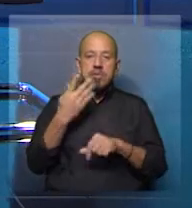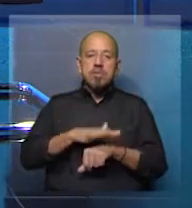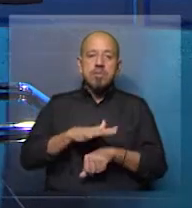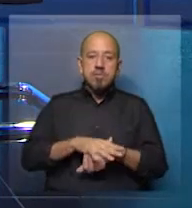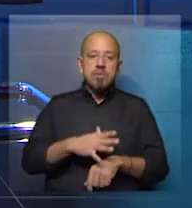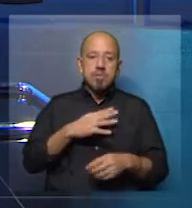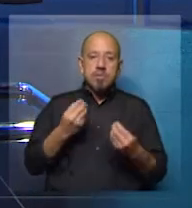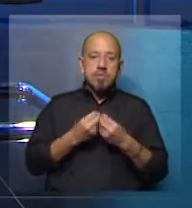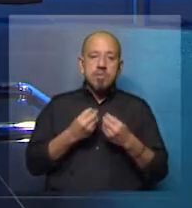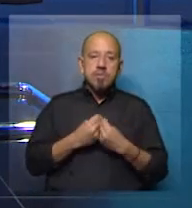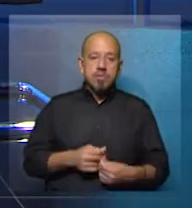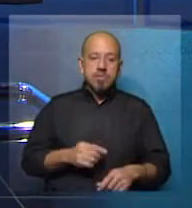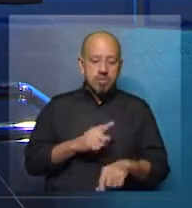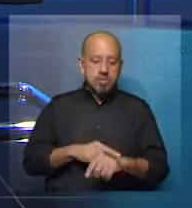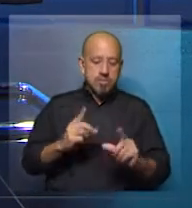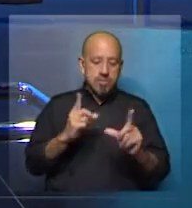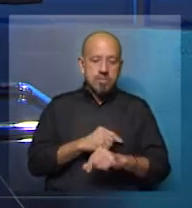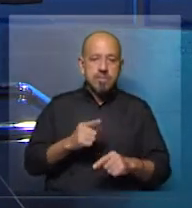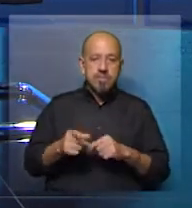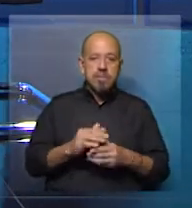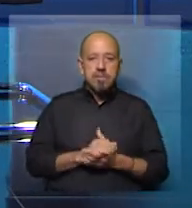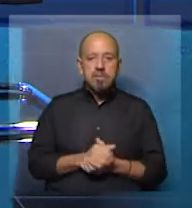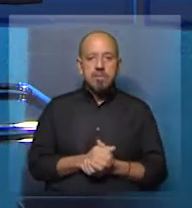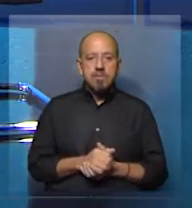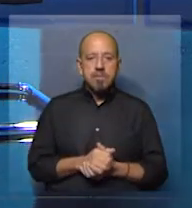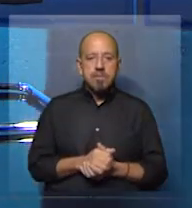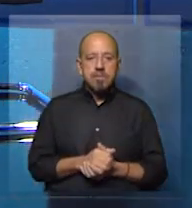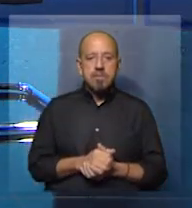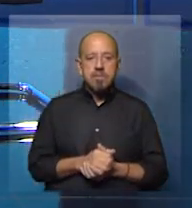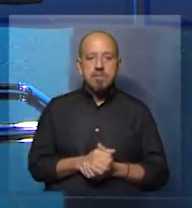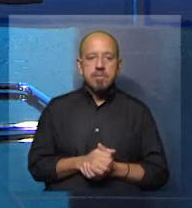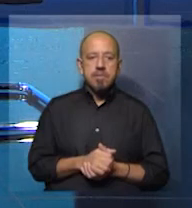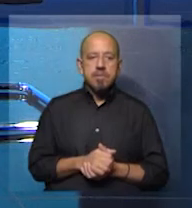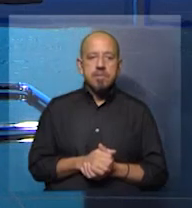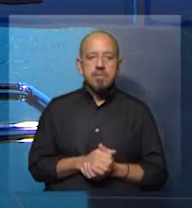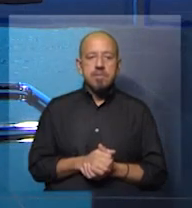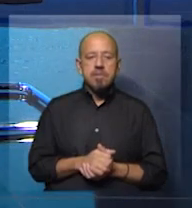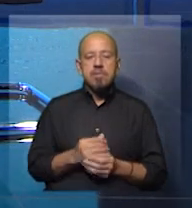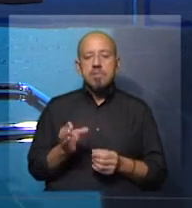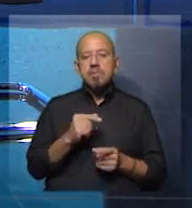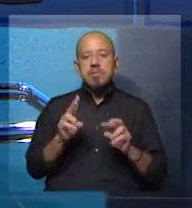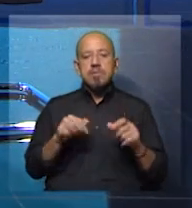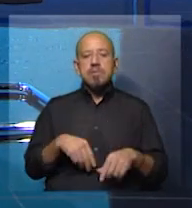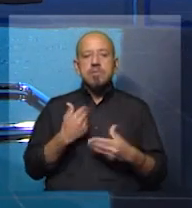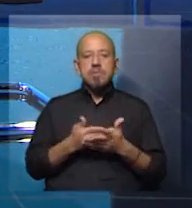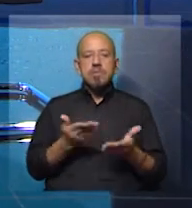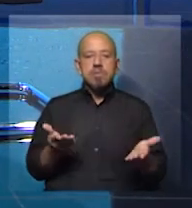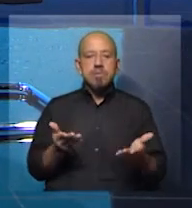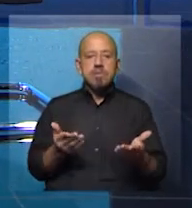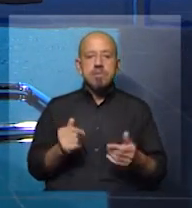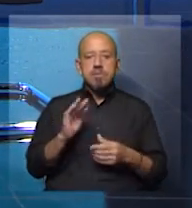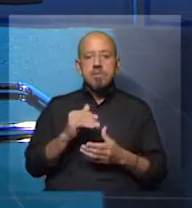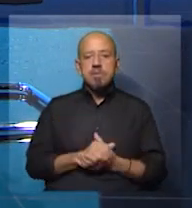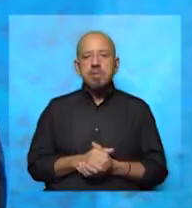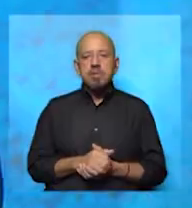muchos temas para conversar se me terminó el tiempo gracias Ana mucha suerte gracias por venir gracias a ustedes todos los temas que me me planteaste fueron muy apasionantes segimos en otro